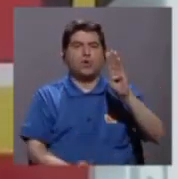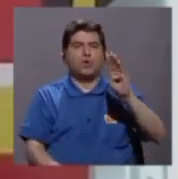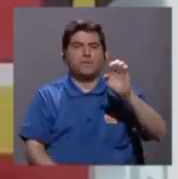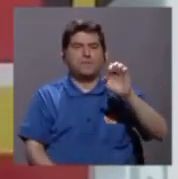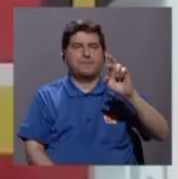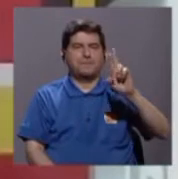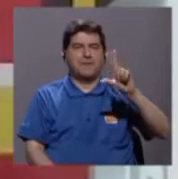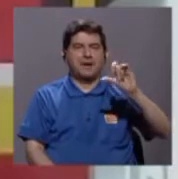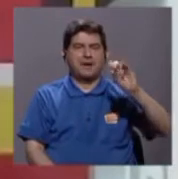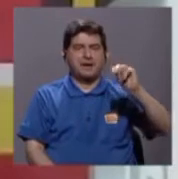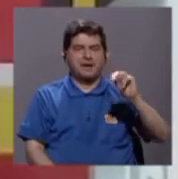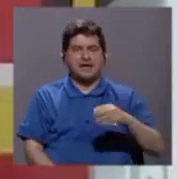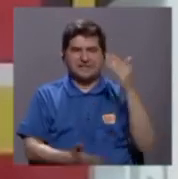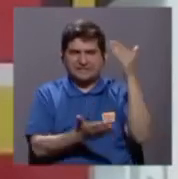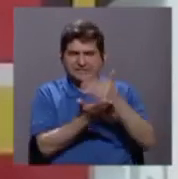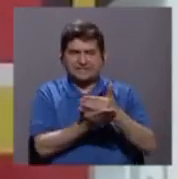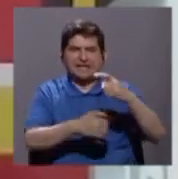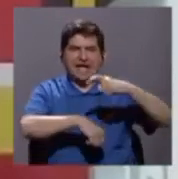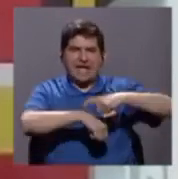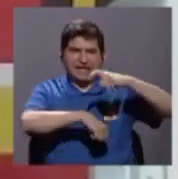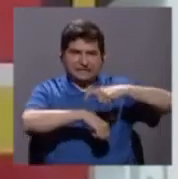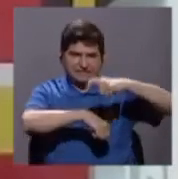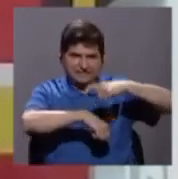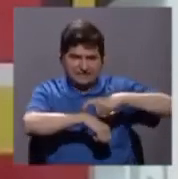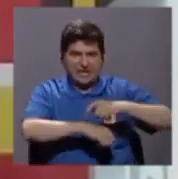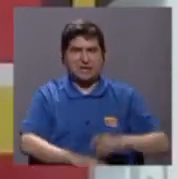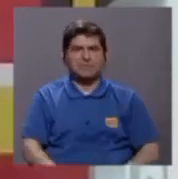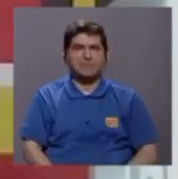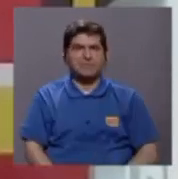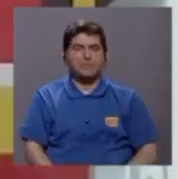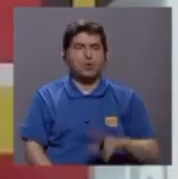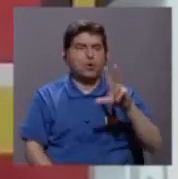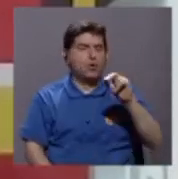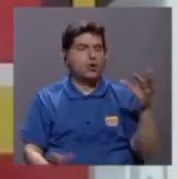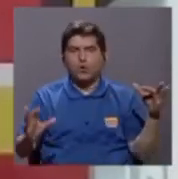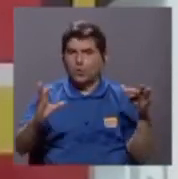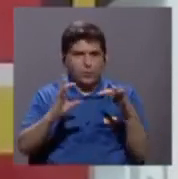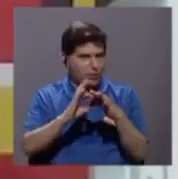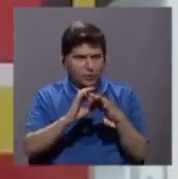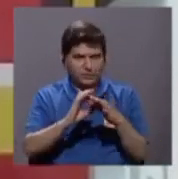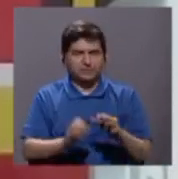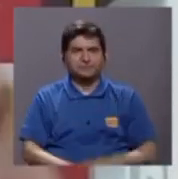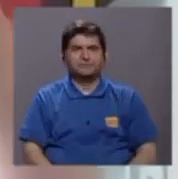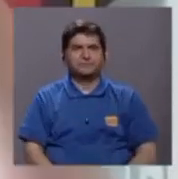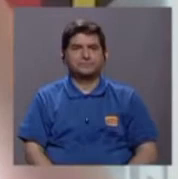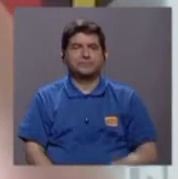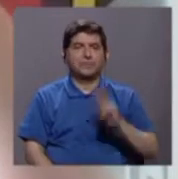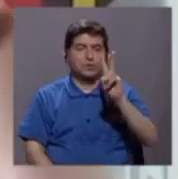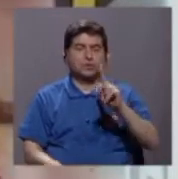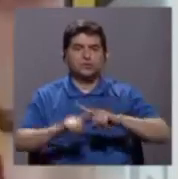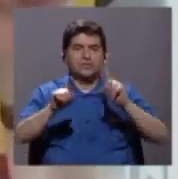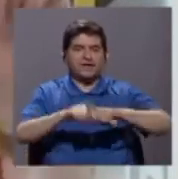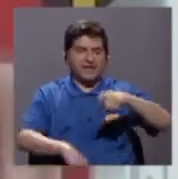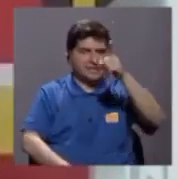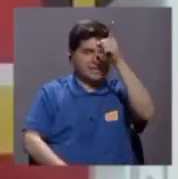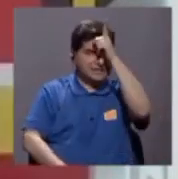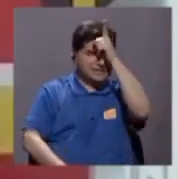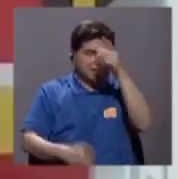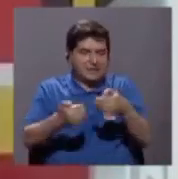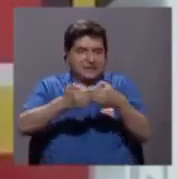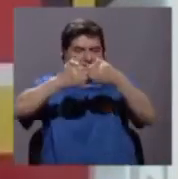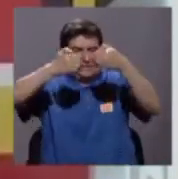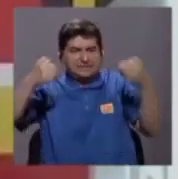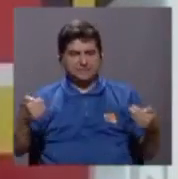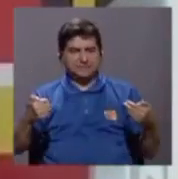cortadas al tiempo de la no unificación, de dos Alemanias